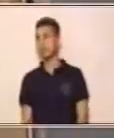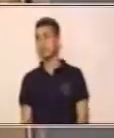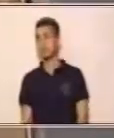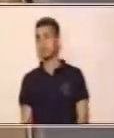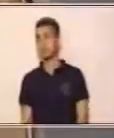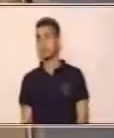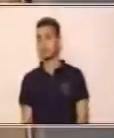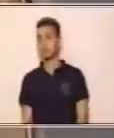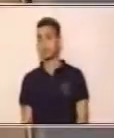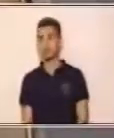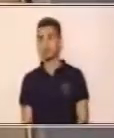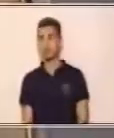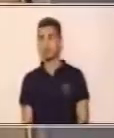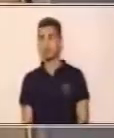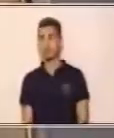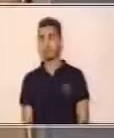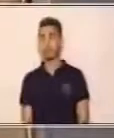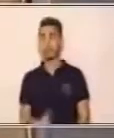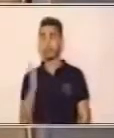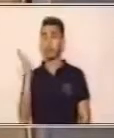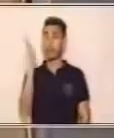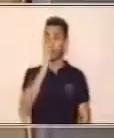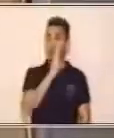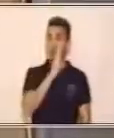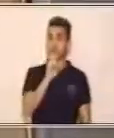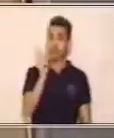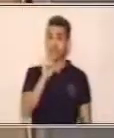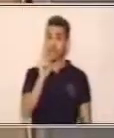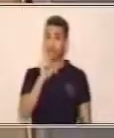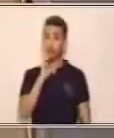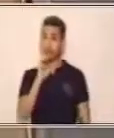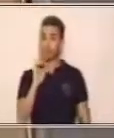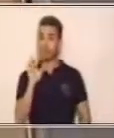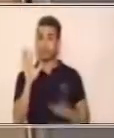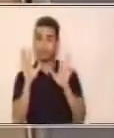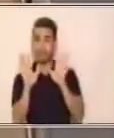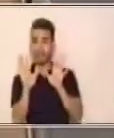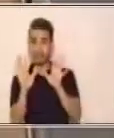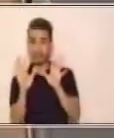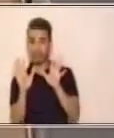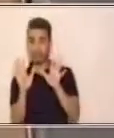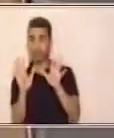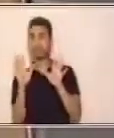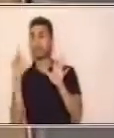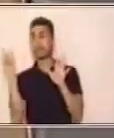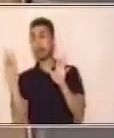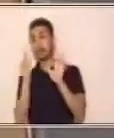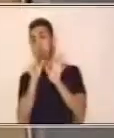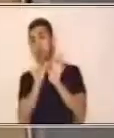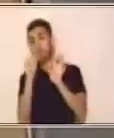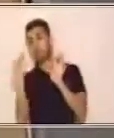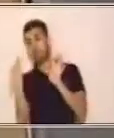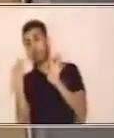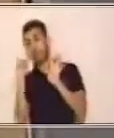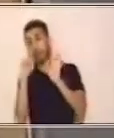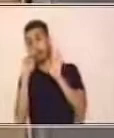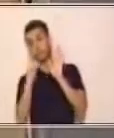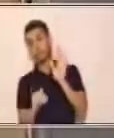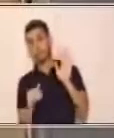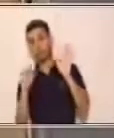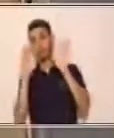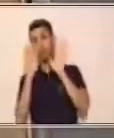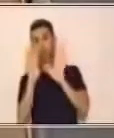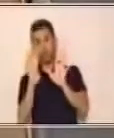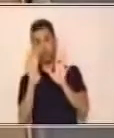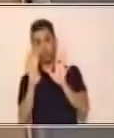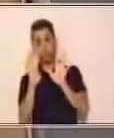quedar un 6. Este ya no tiene valor de 10, sino que como le prestó a este, quedó en valor de 9. A